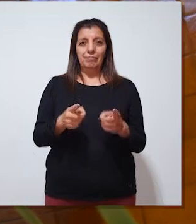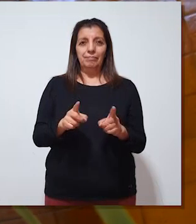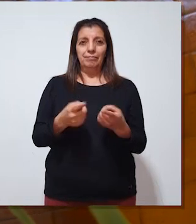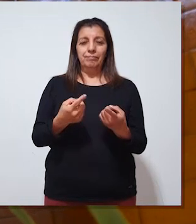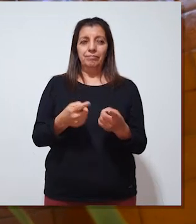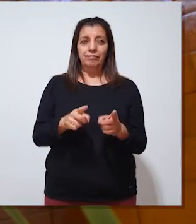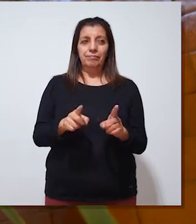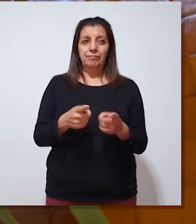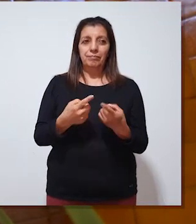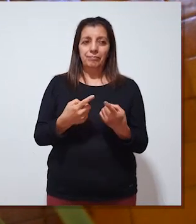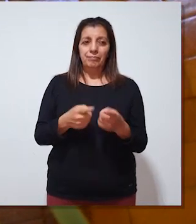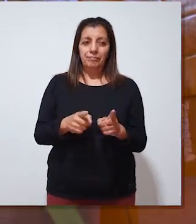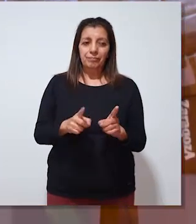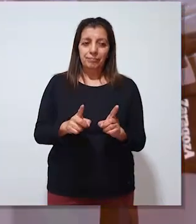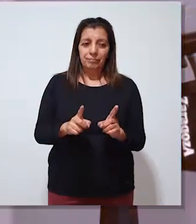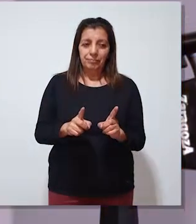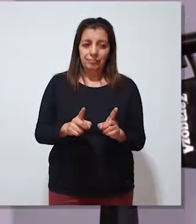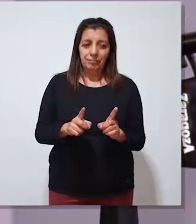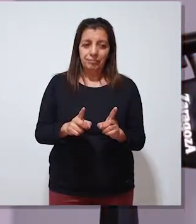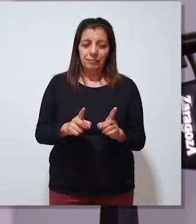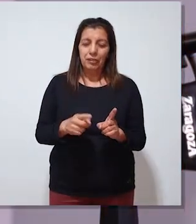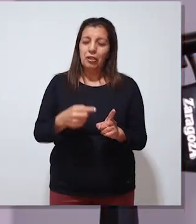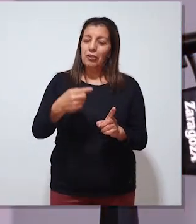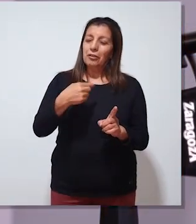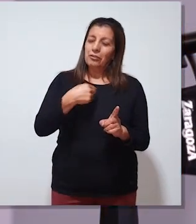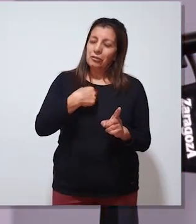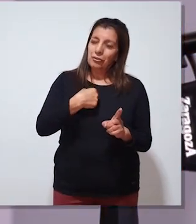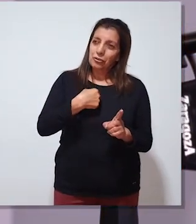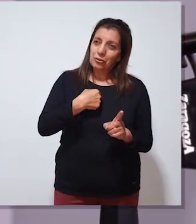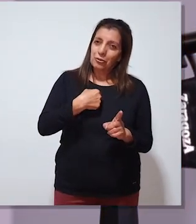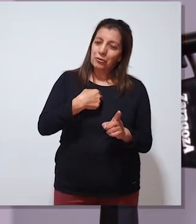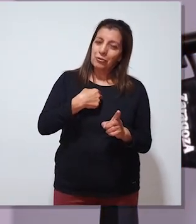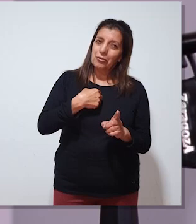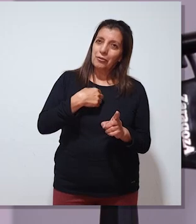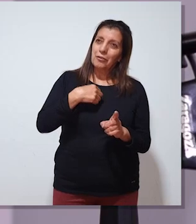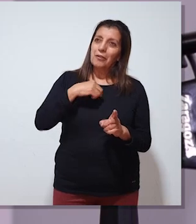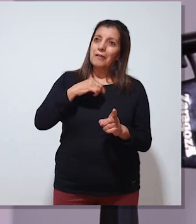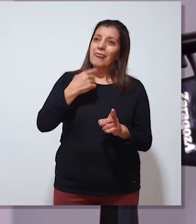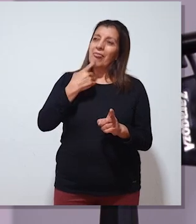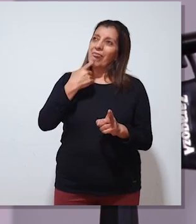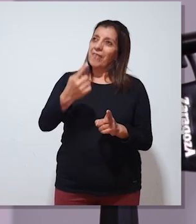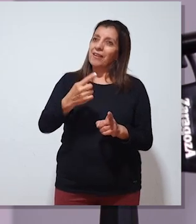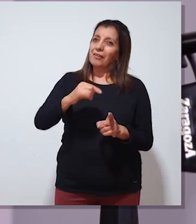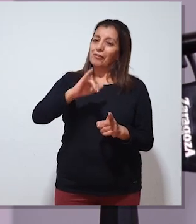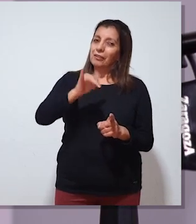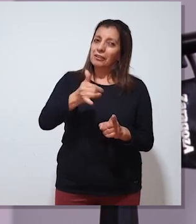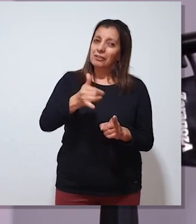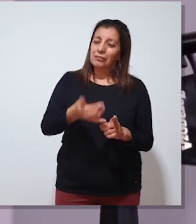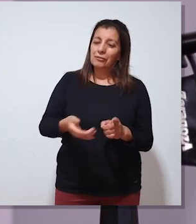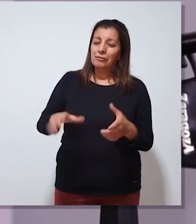Quiero decir que sí, como vos,